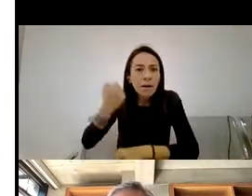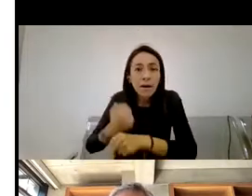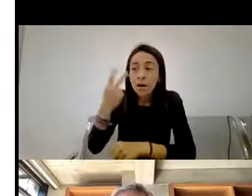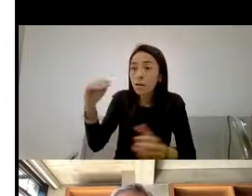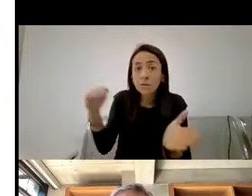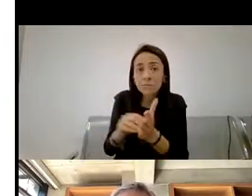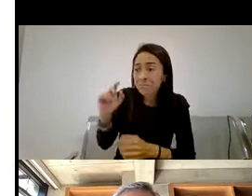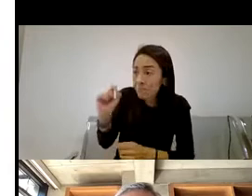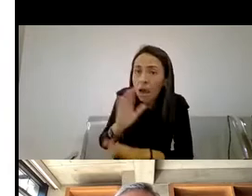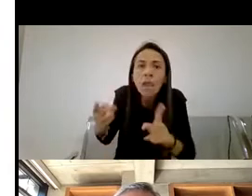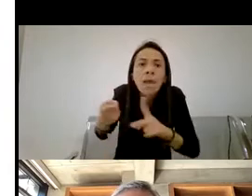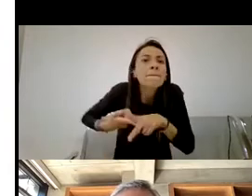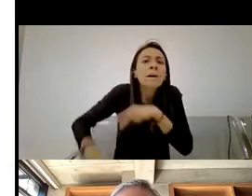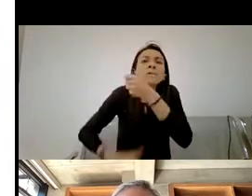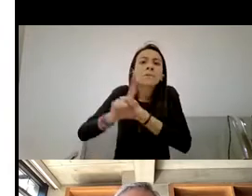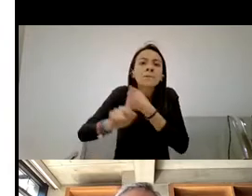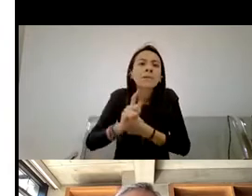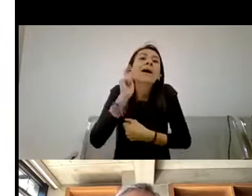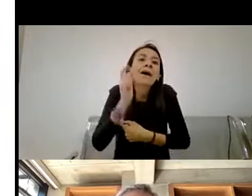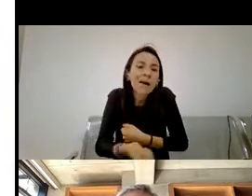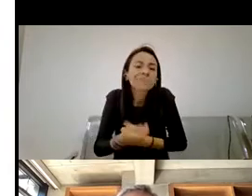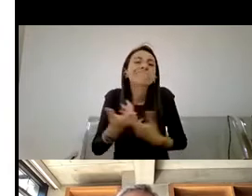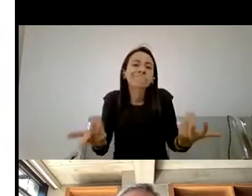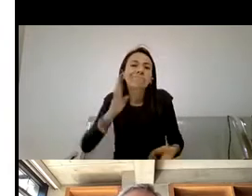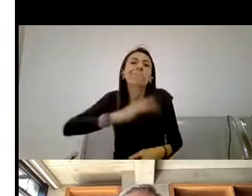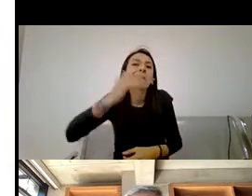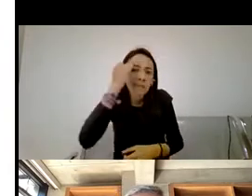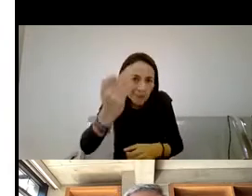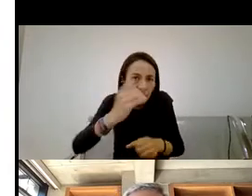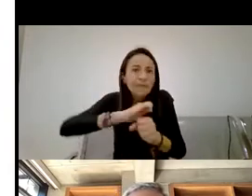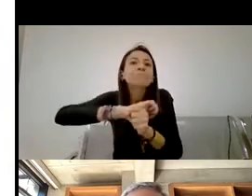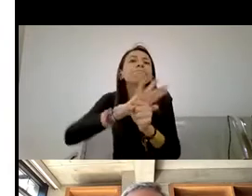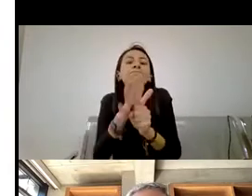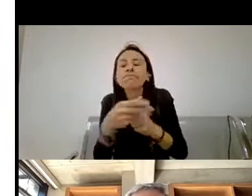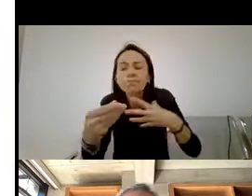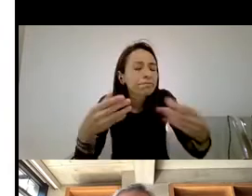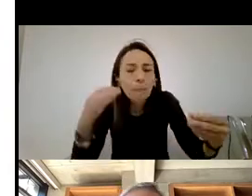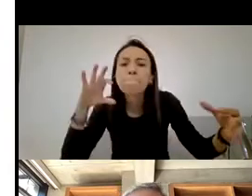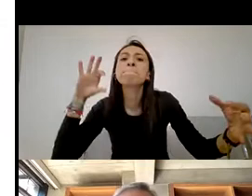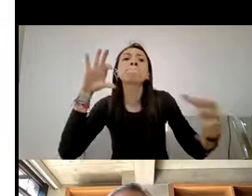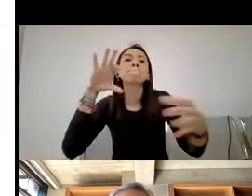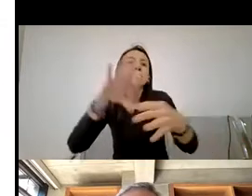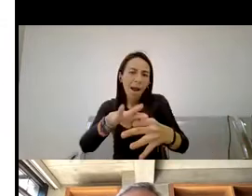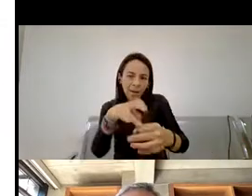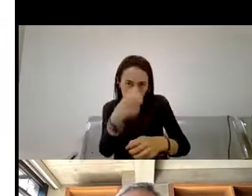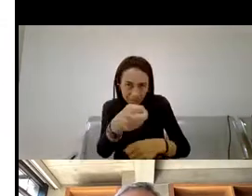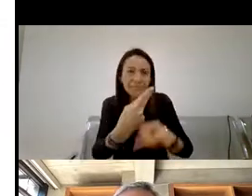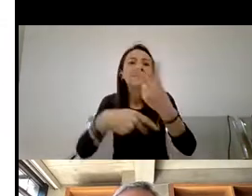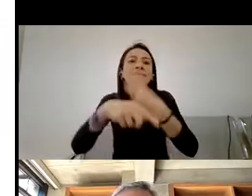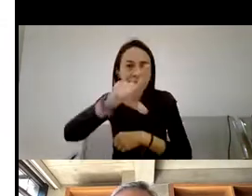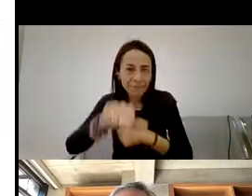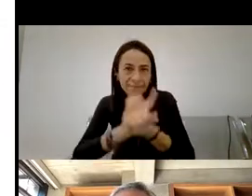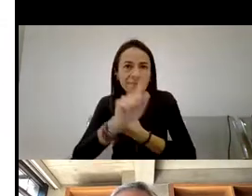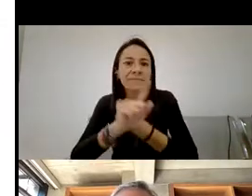la pandemia, por efectos de la contracción económica que hubo, por efectos de que no pudimos hacer muchas de las actividades que